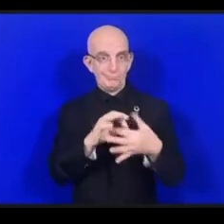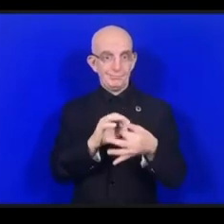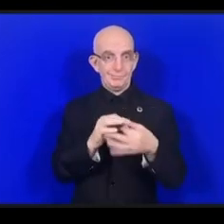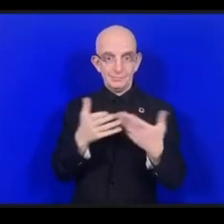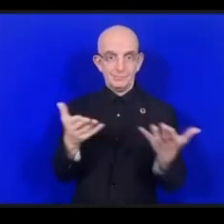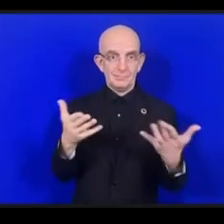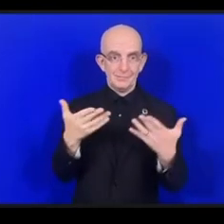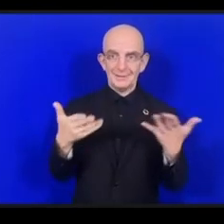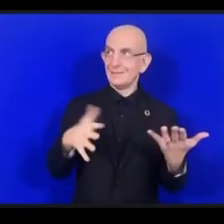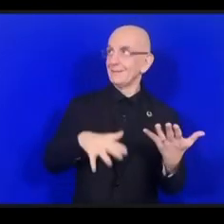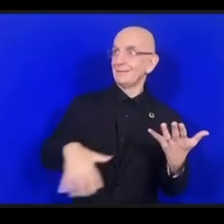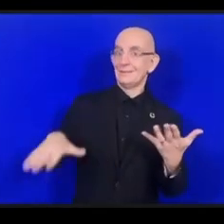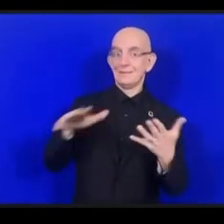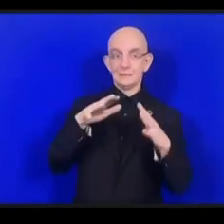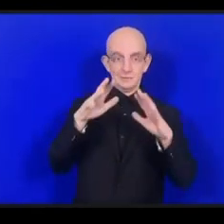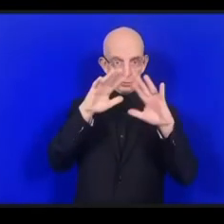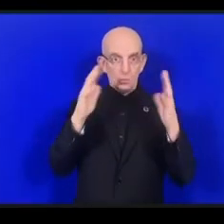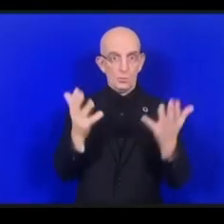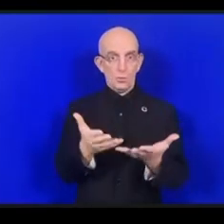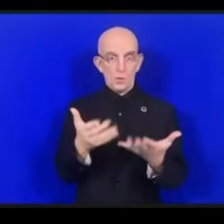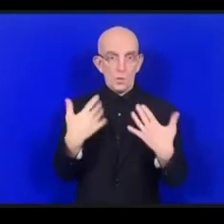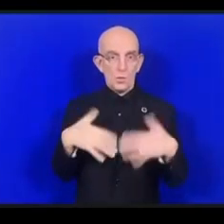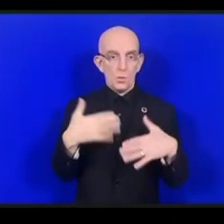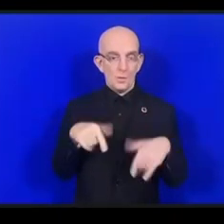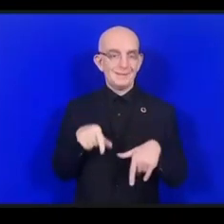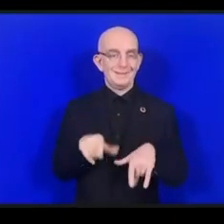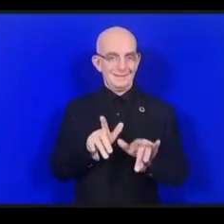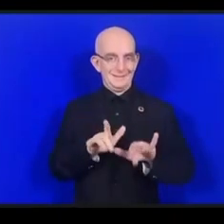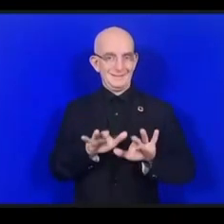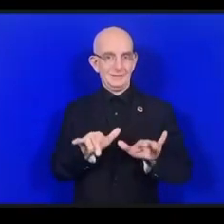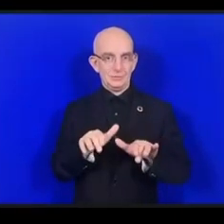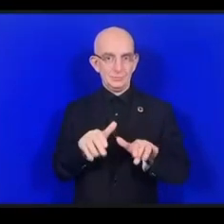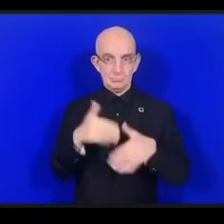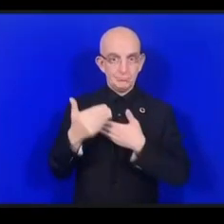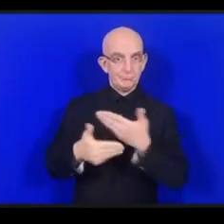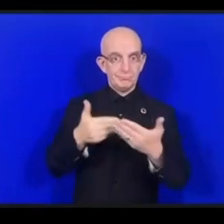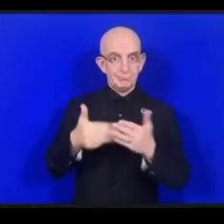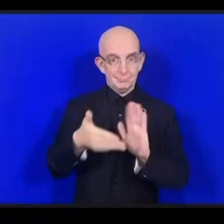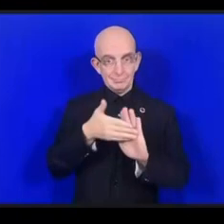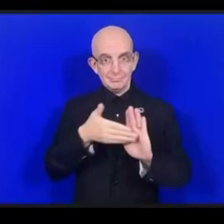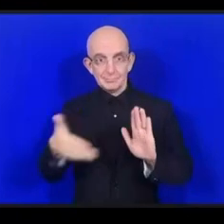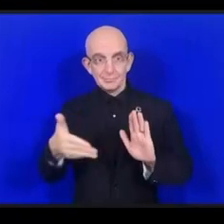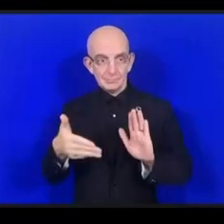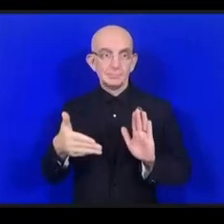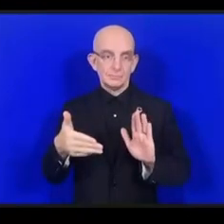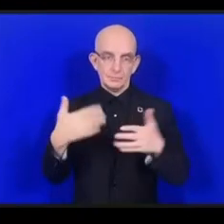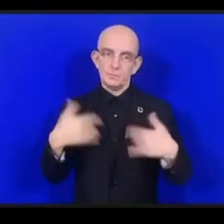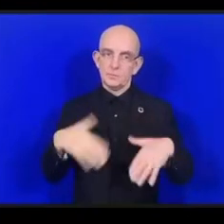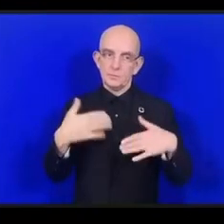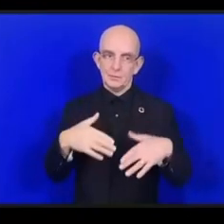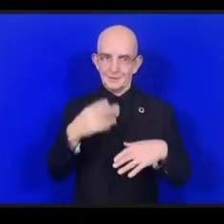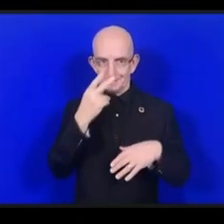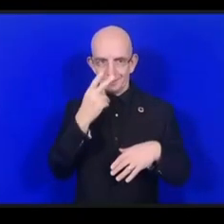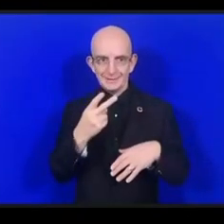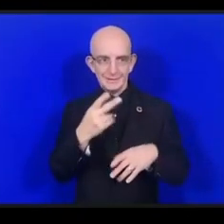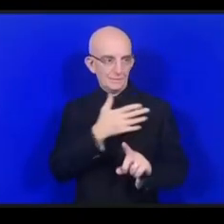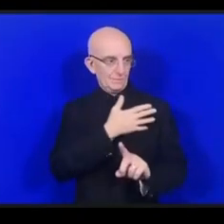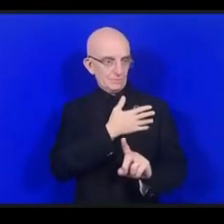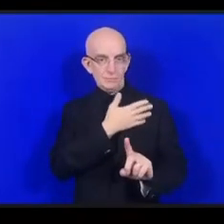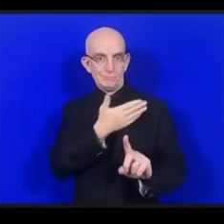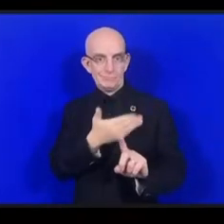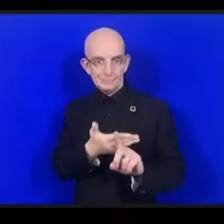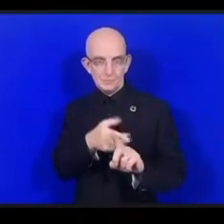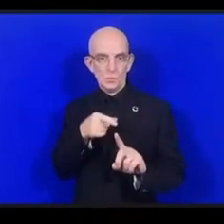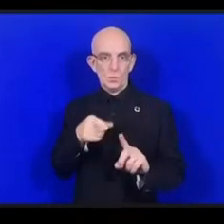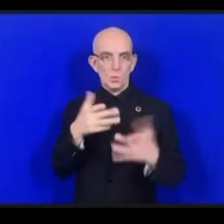en esta era digital pues la juventud tiene mucho que aportar durante la pandemia hemos